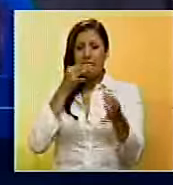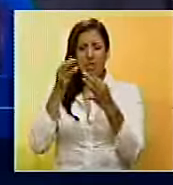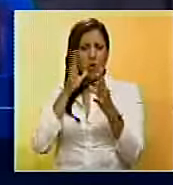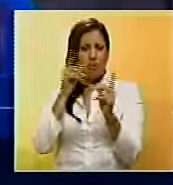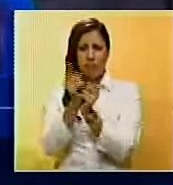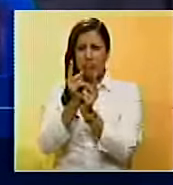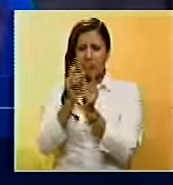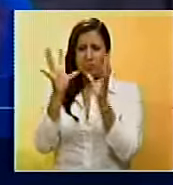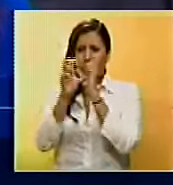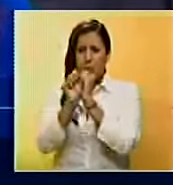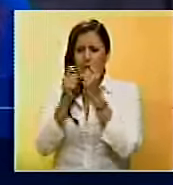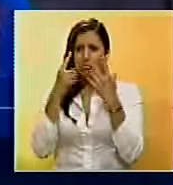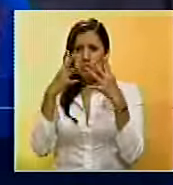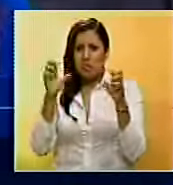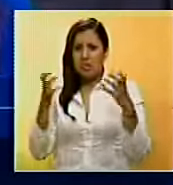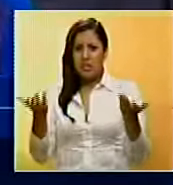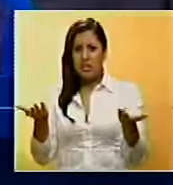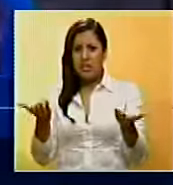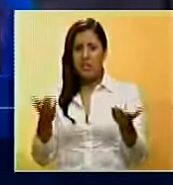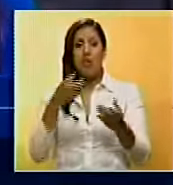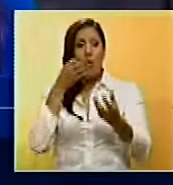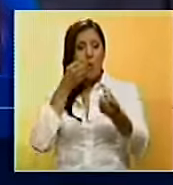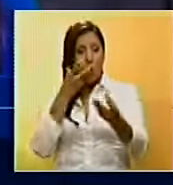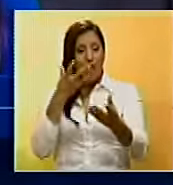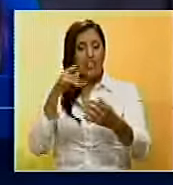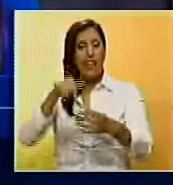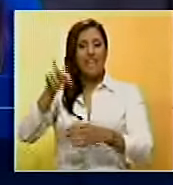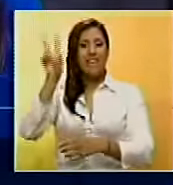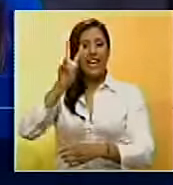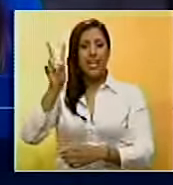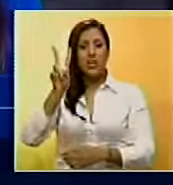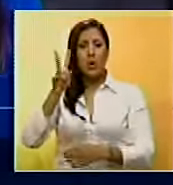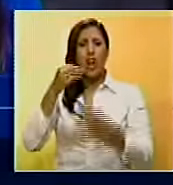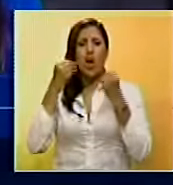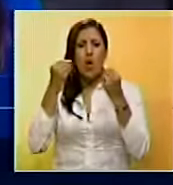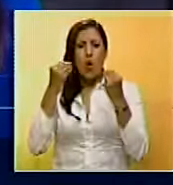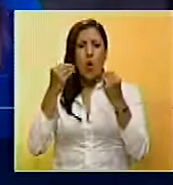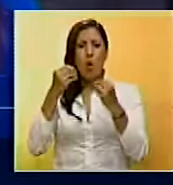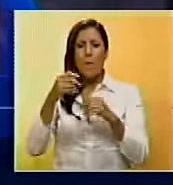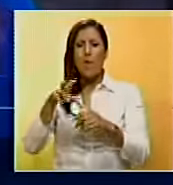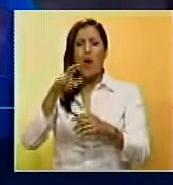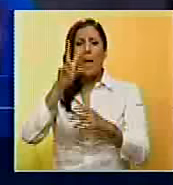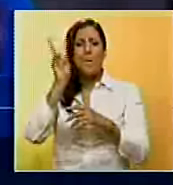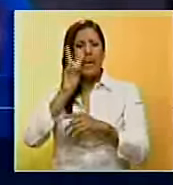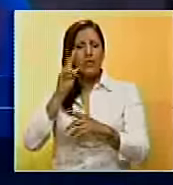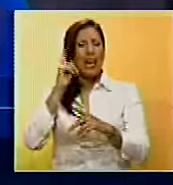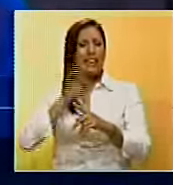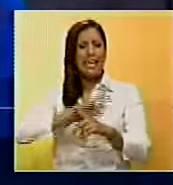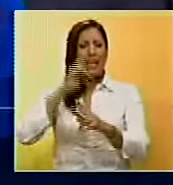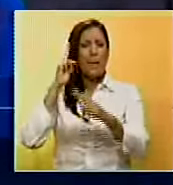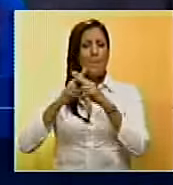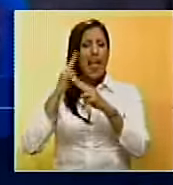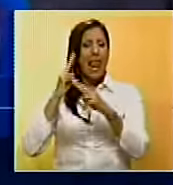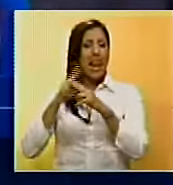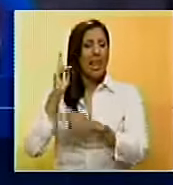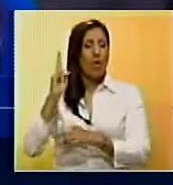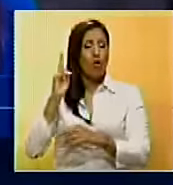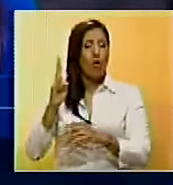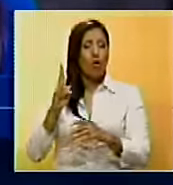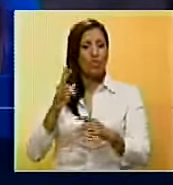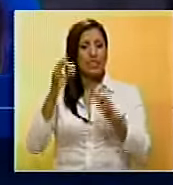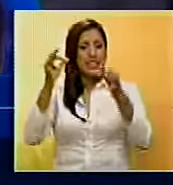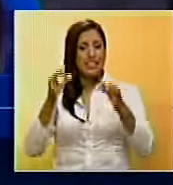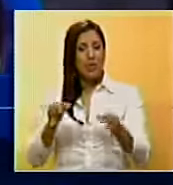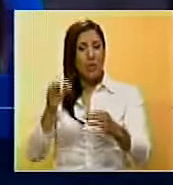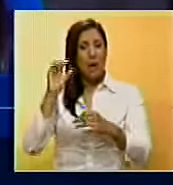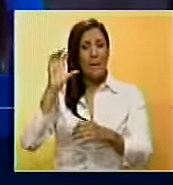inexplicable insiste en declarar a Venezuela como una amenaza inusual y extraordinaria a la